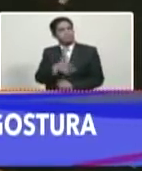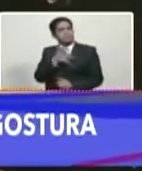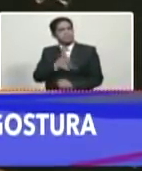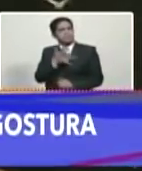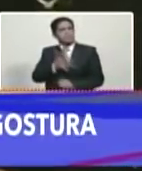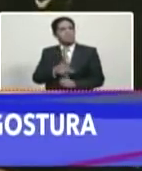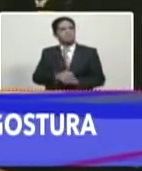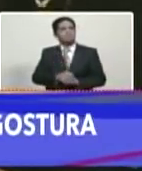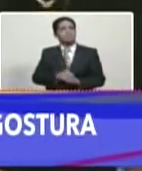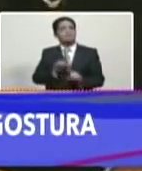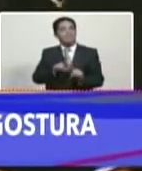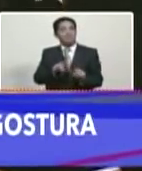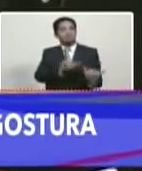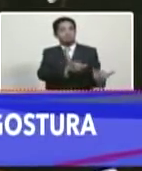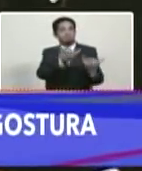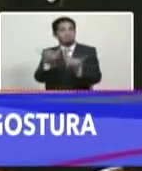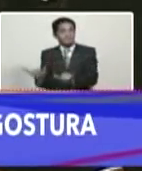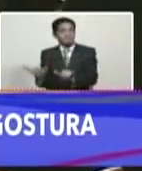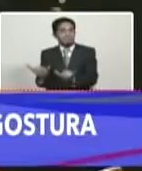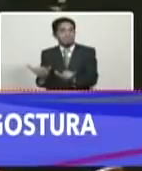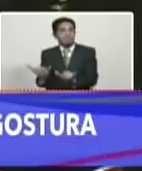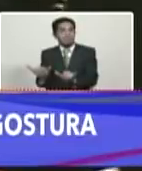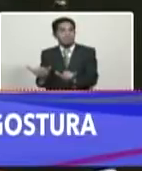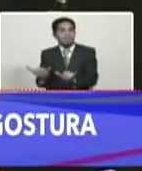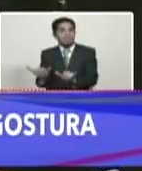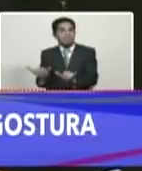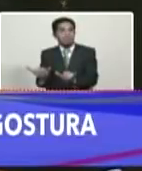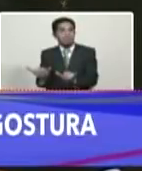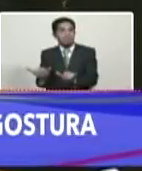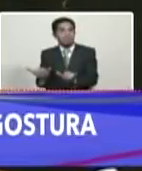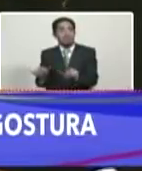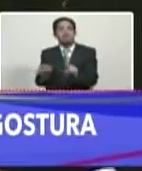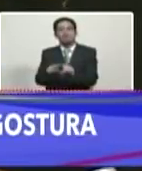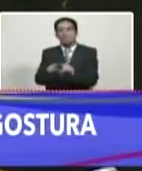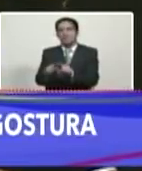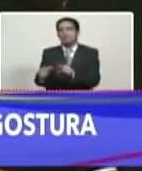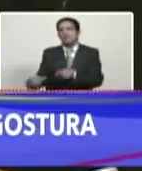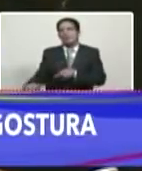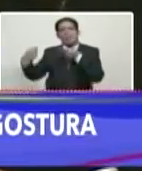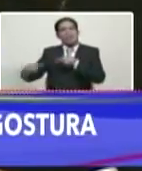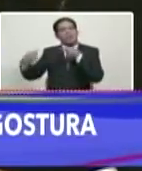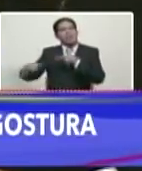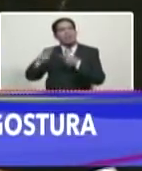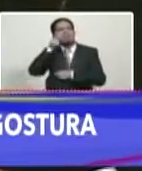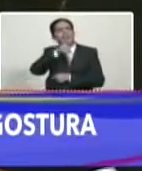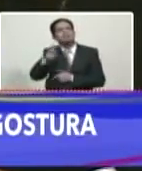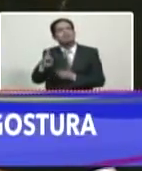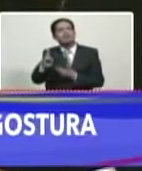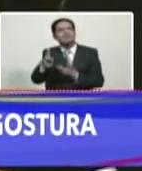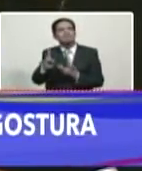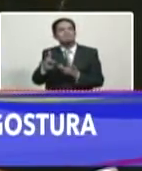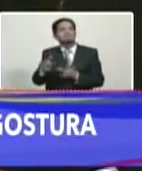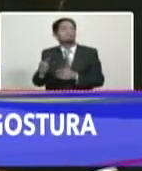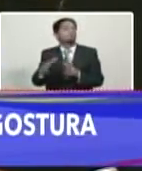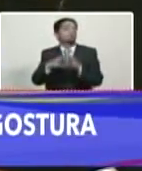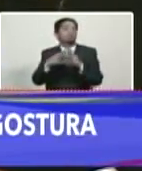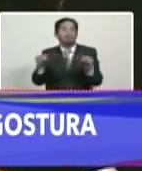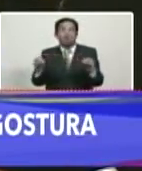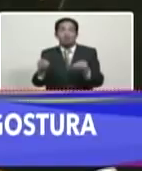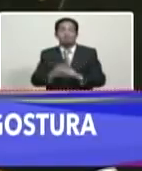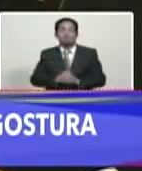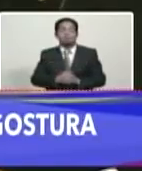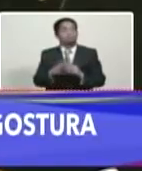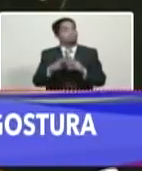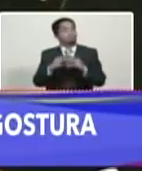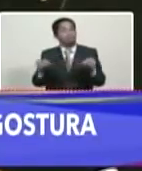Pero la misma pasión tenemos para hablar con los adversarios. Con todos. Con